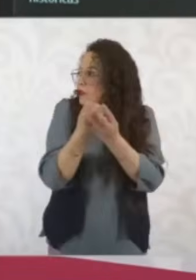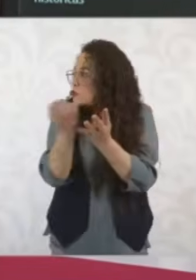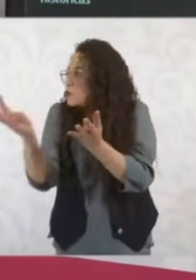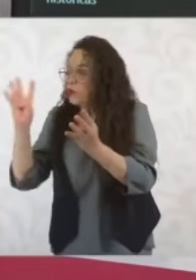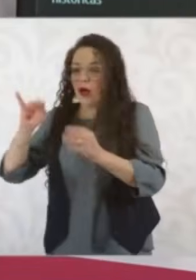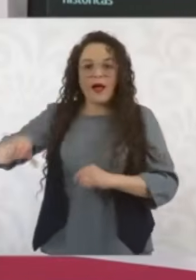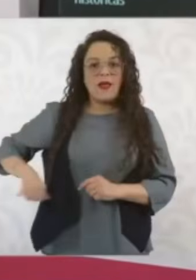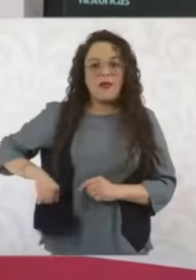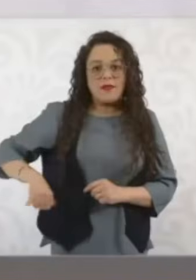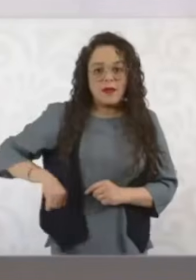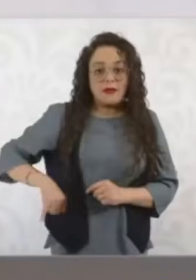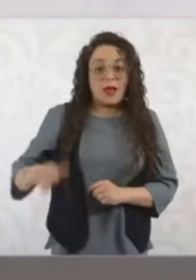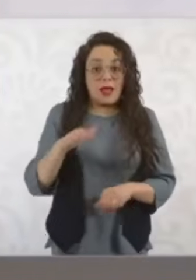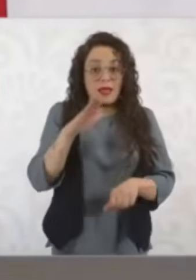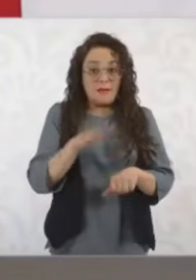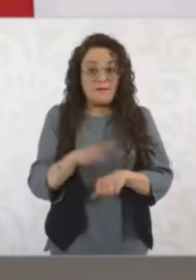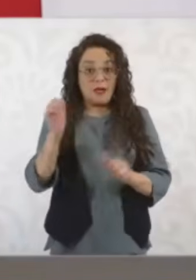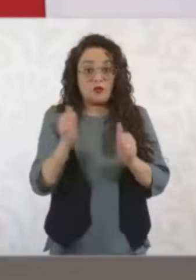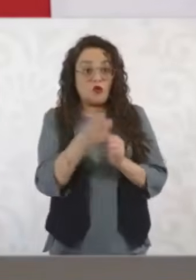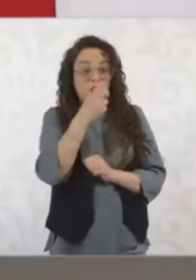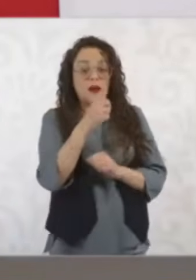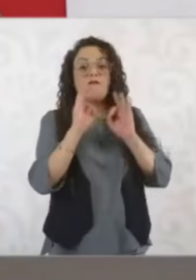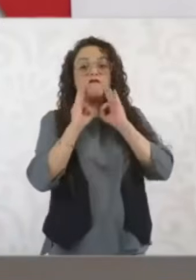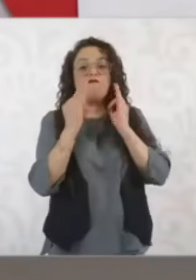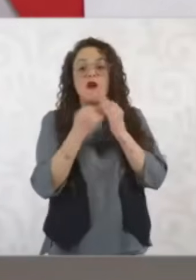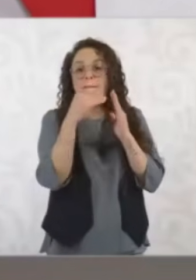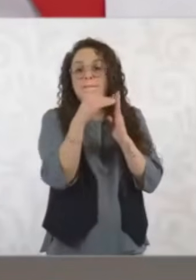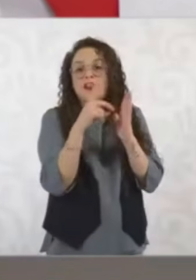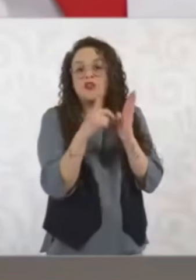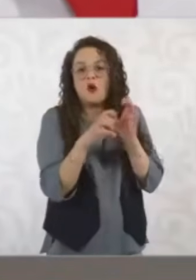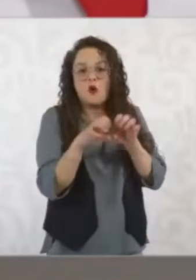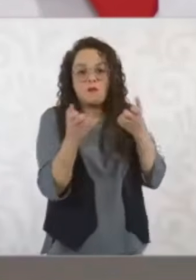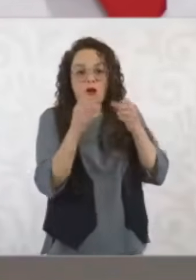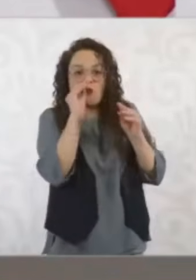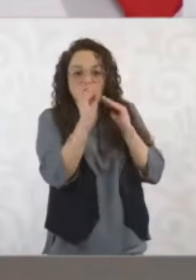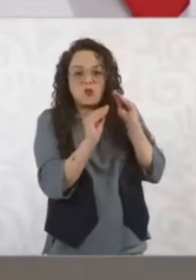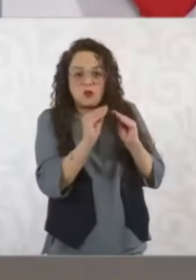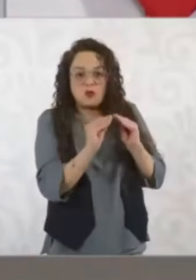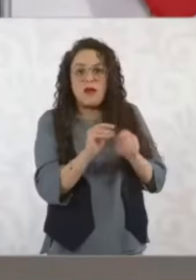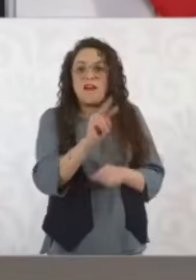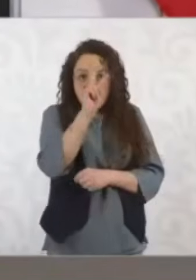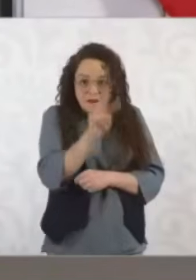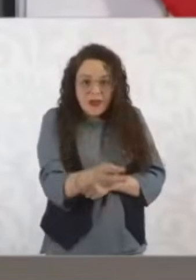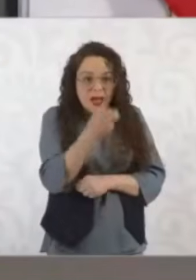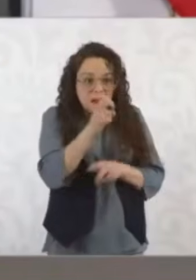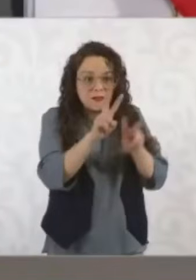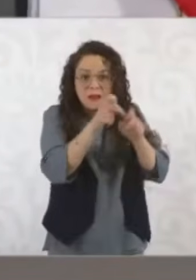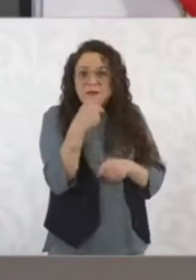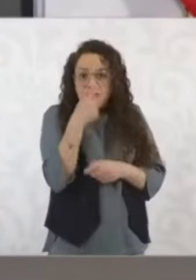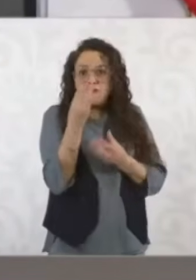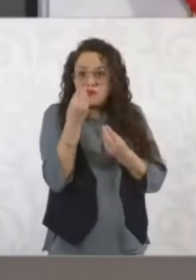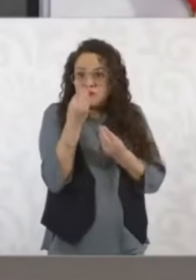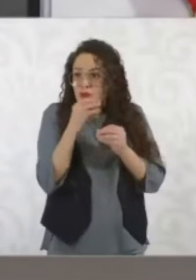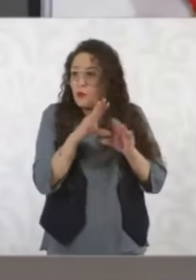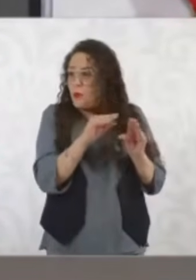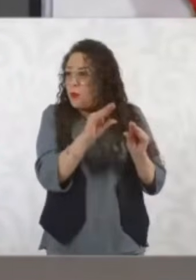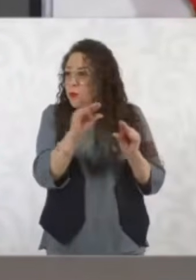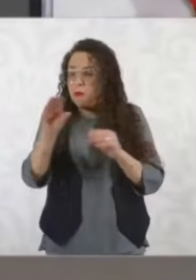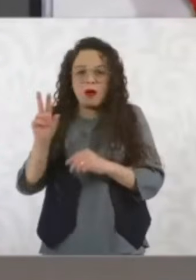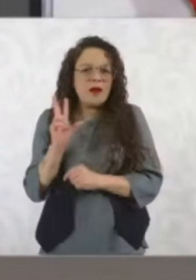probablemente, y más con este tipo de mecanismos, no realmente se esté hablando sobre ese tema, sino que hay toda